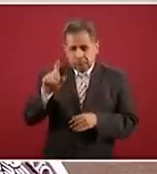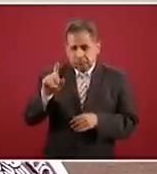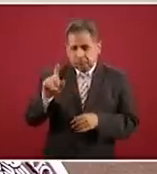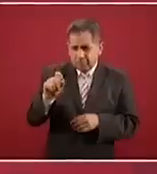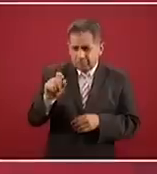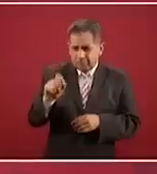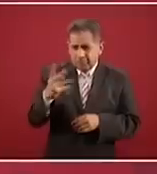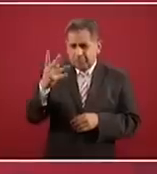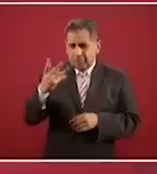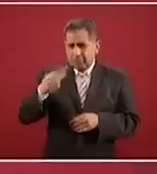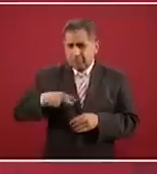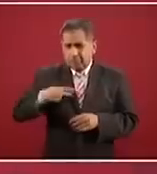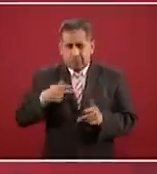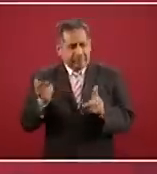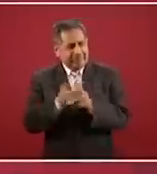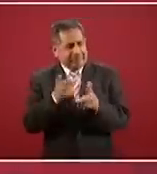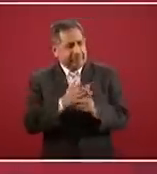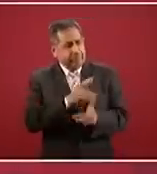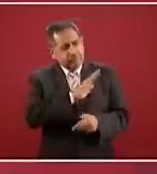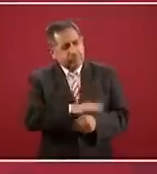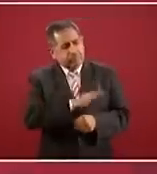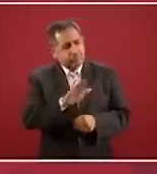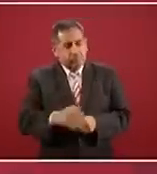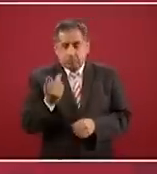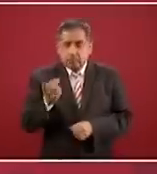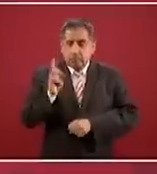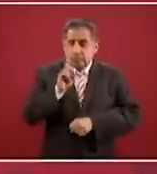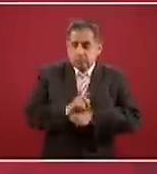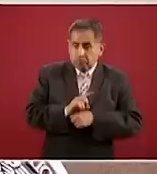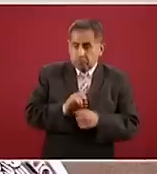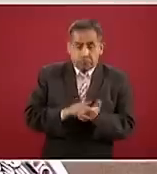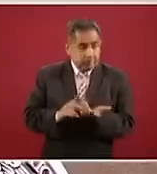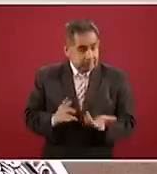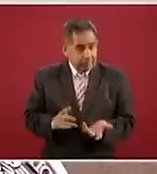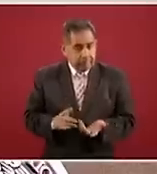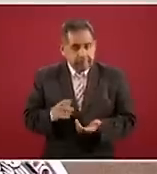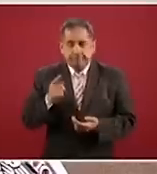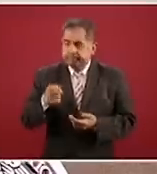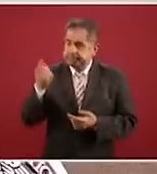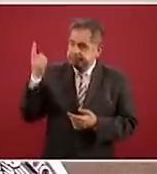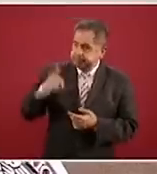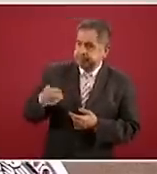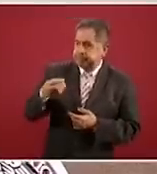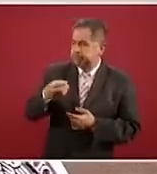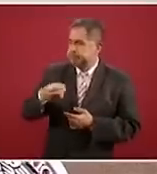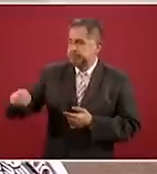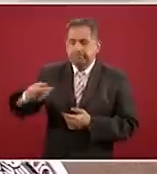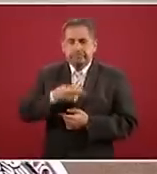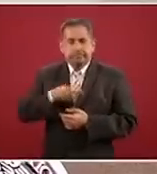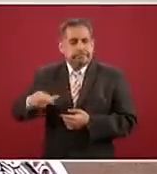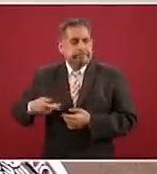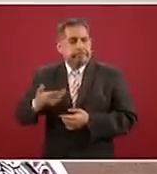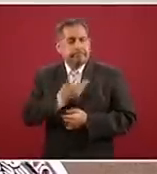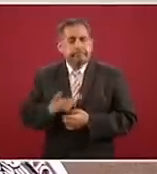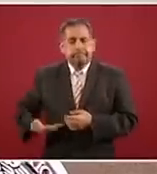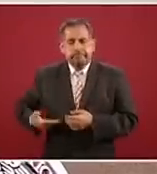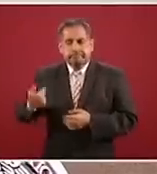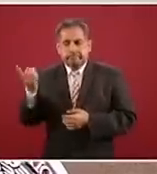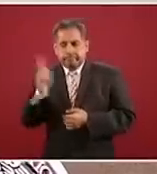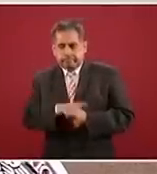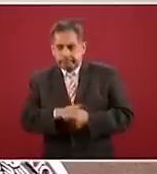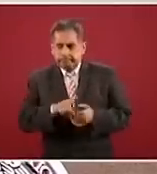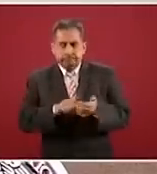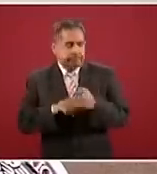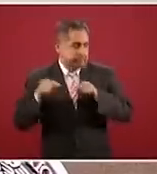de 24 homicidios en un solo día. Ahí ordenó el presidente una